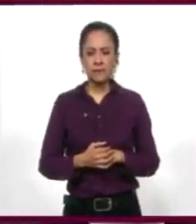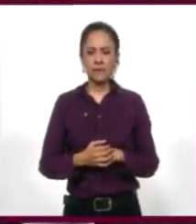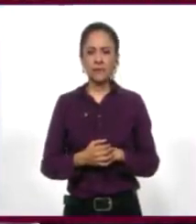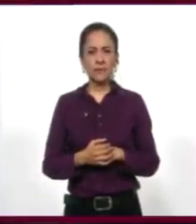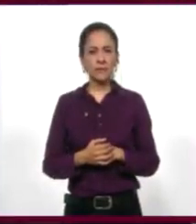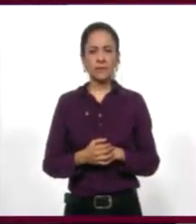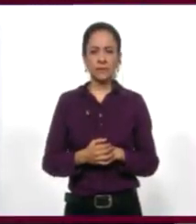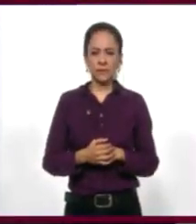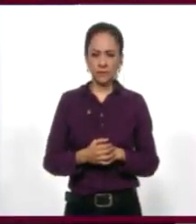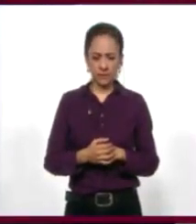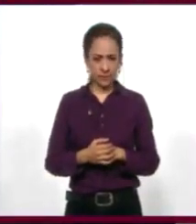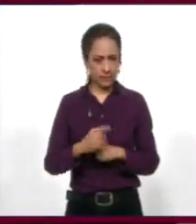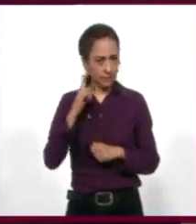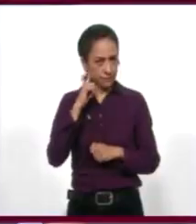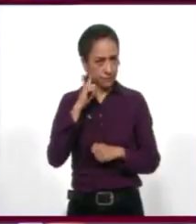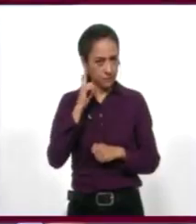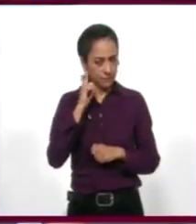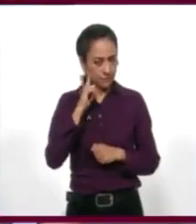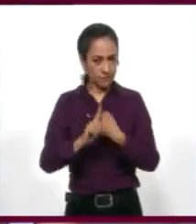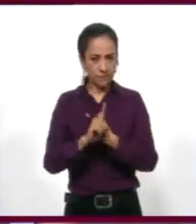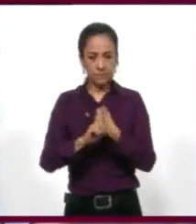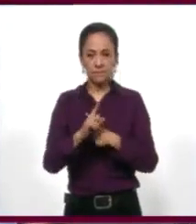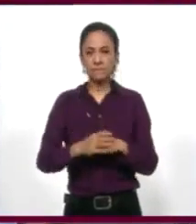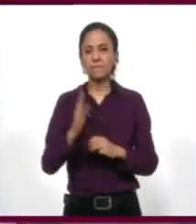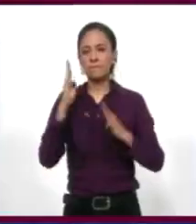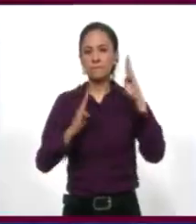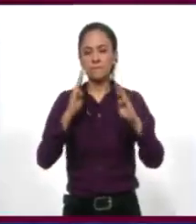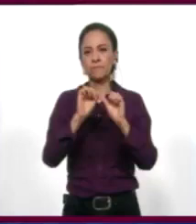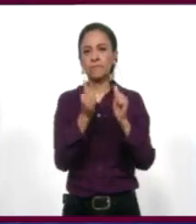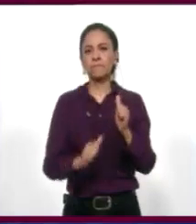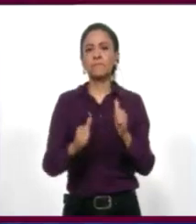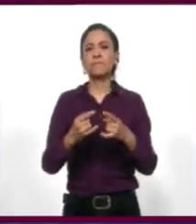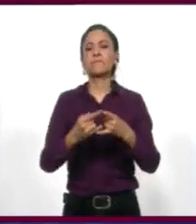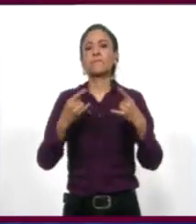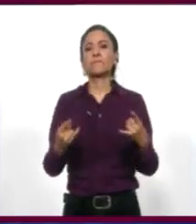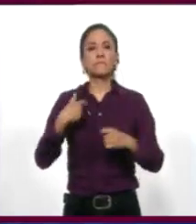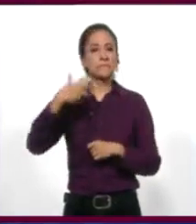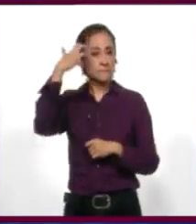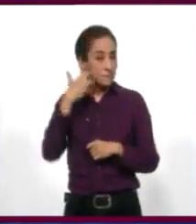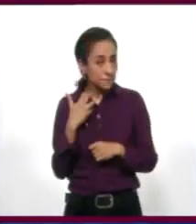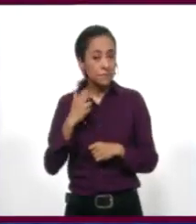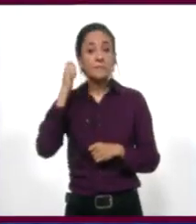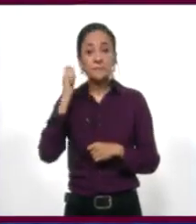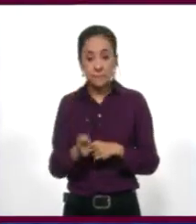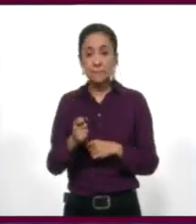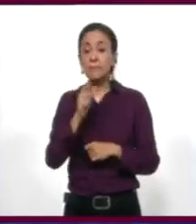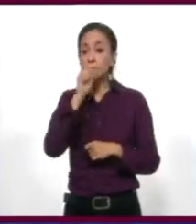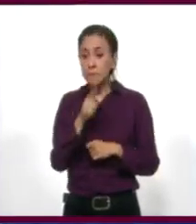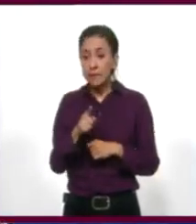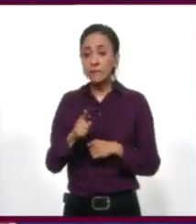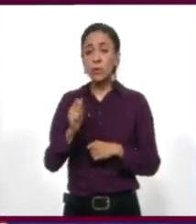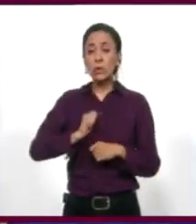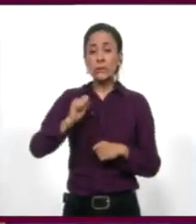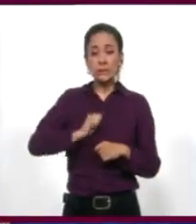se exponen a partir de este viernes en el Museo de Arte e Historia de León. Que ofrece un recorrido desde inicios del siglo